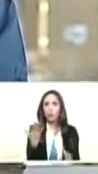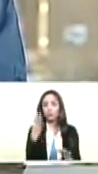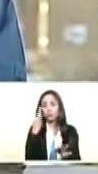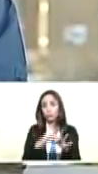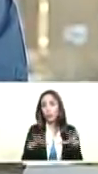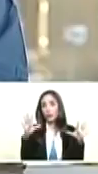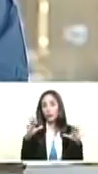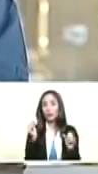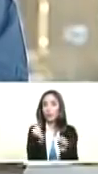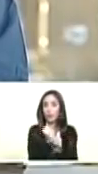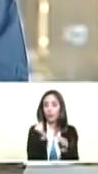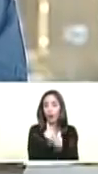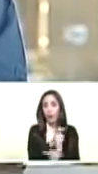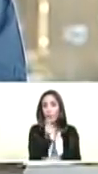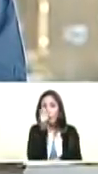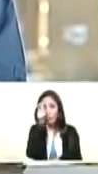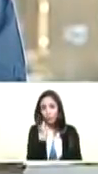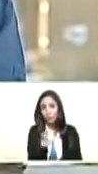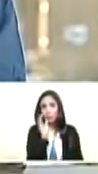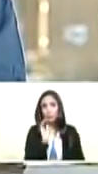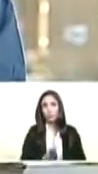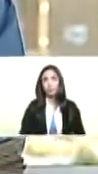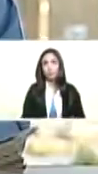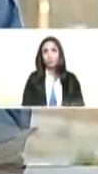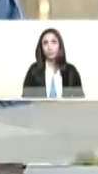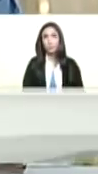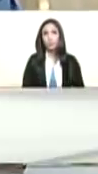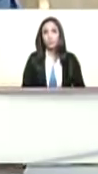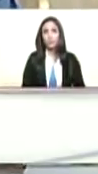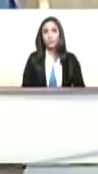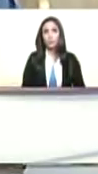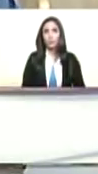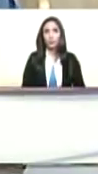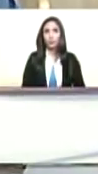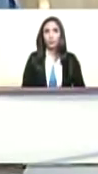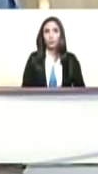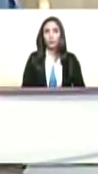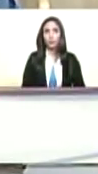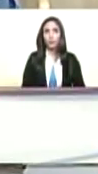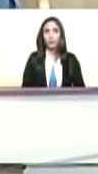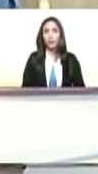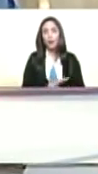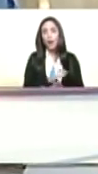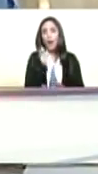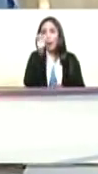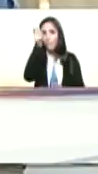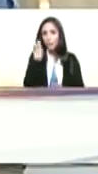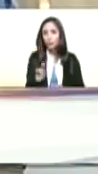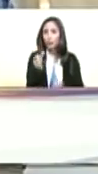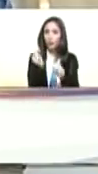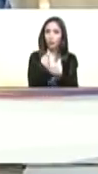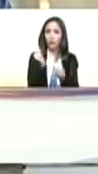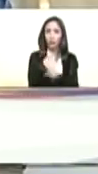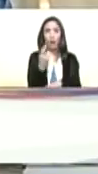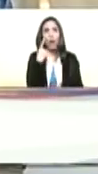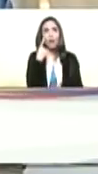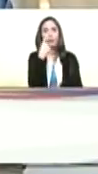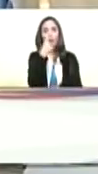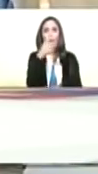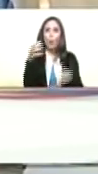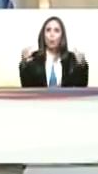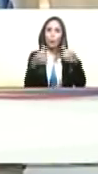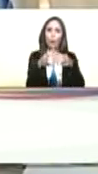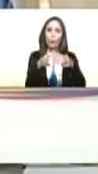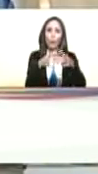muy trabajadores. Valga la redundancia. Dice por allá, Frente Panadero Hugo Chávez contigo,